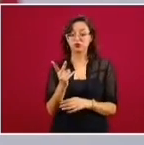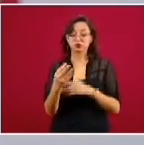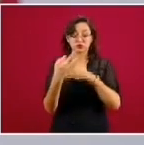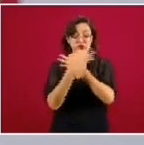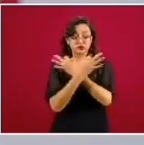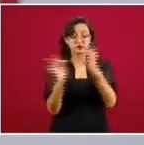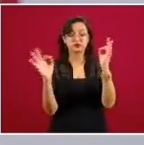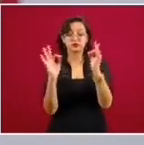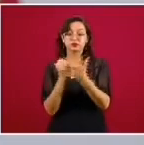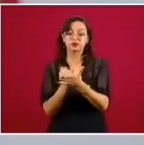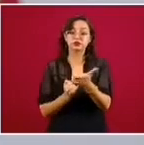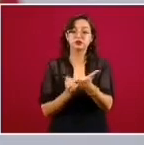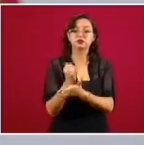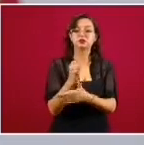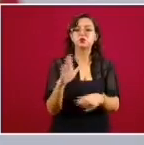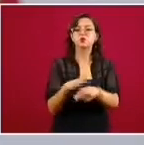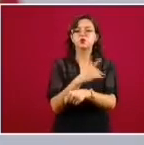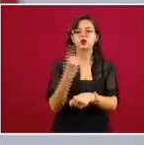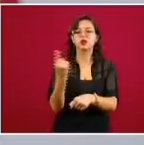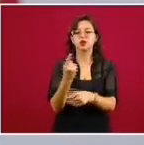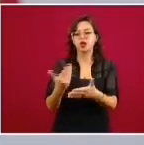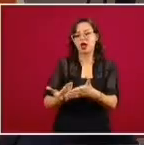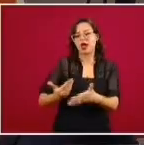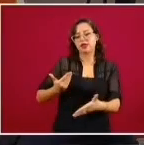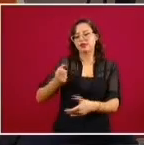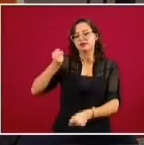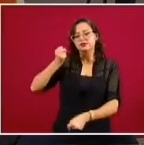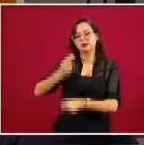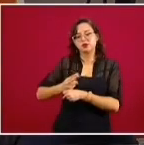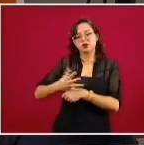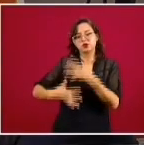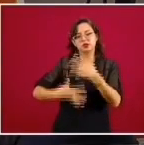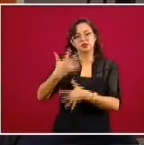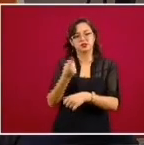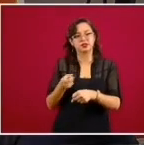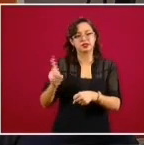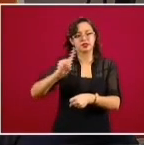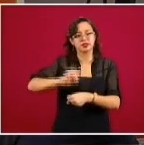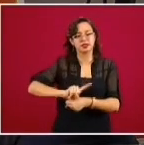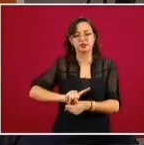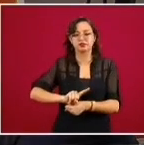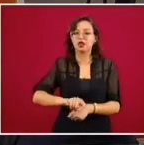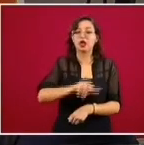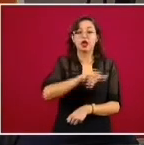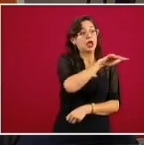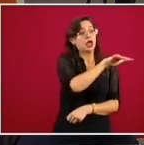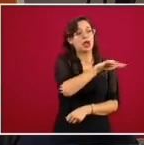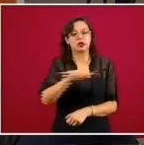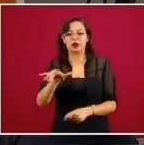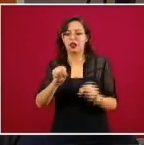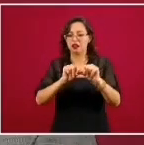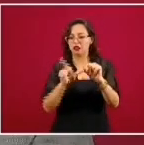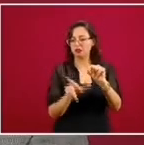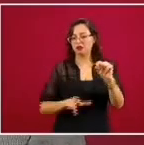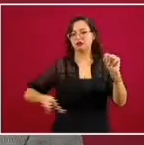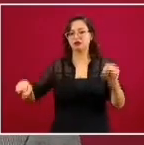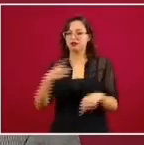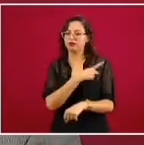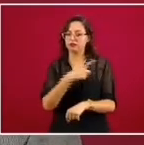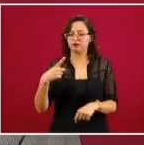2 porque habíamos anticipado cerca de 15 días antes medidas generales, medidas de